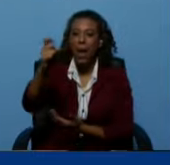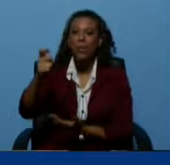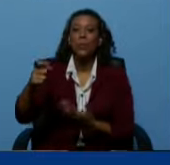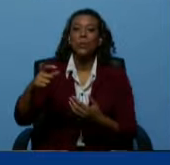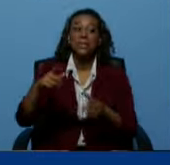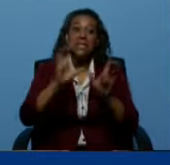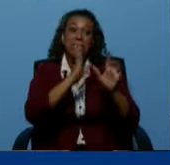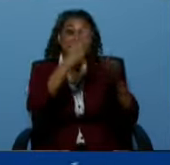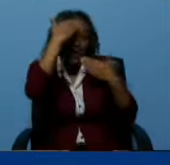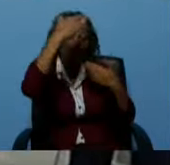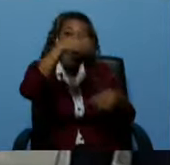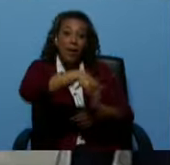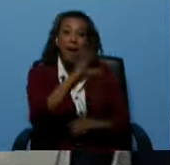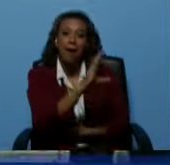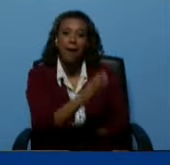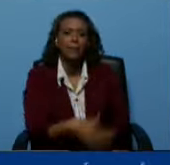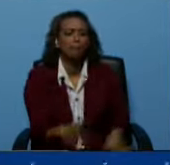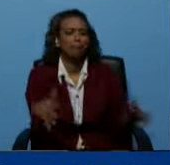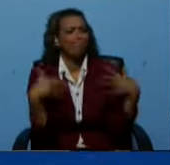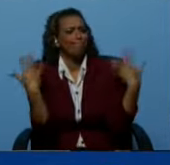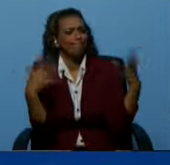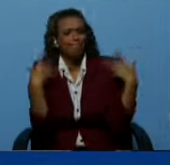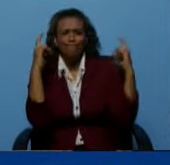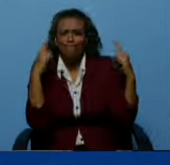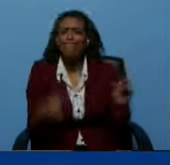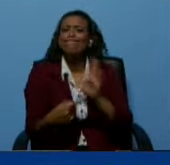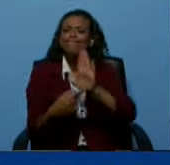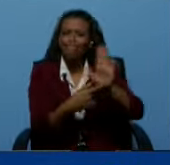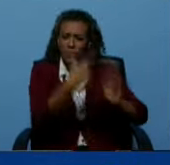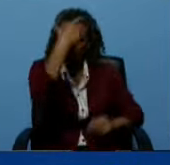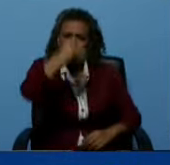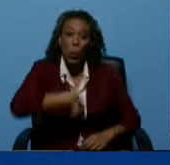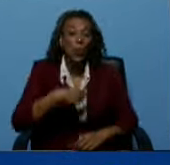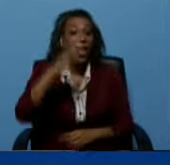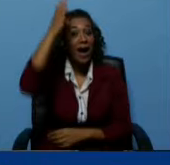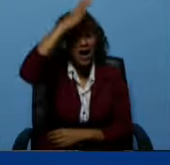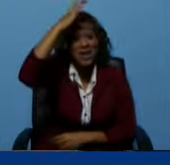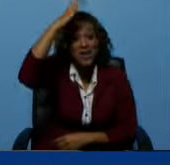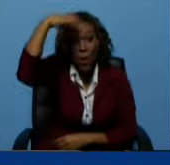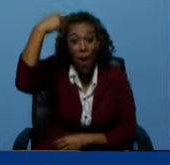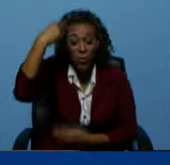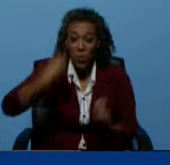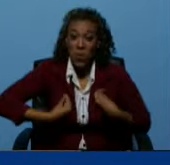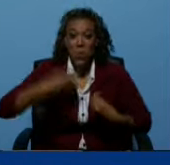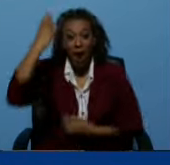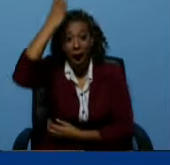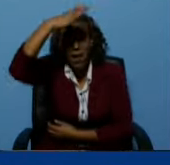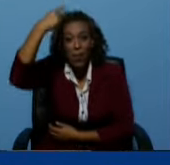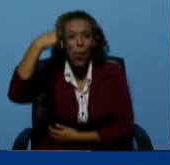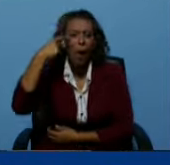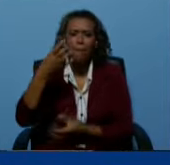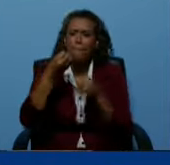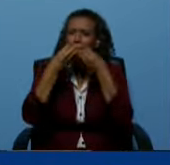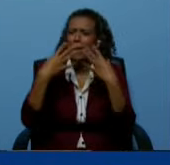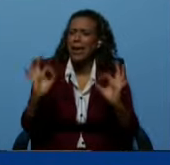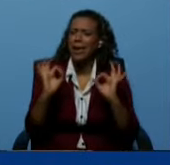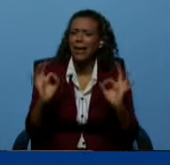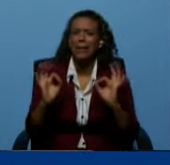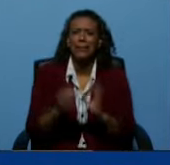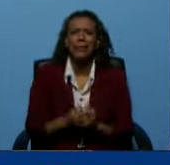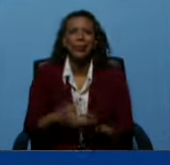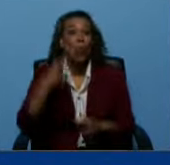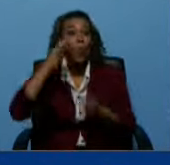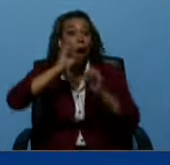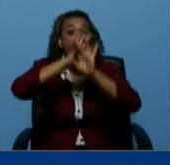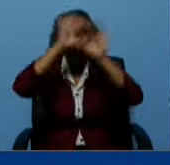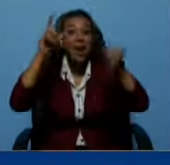Caracas. Bueno, estamos muy contentos. Como ustedes saben, bueno, yo soy aquí de Caricuao y me vine a ver cómo ha quedado todo esto tan bello. Esto es un real